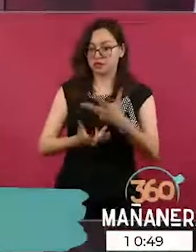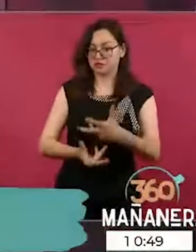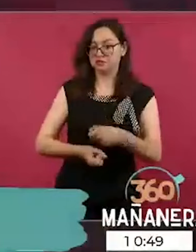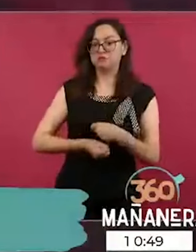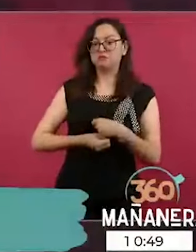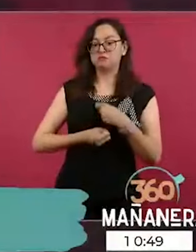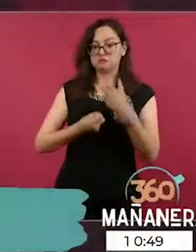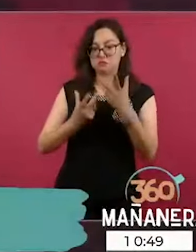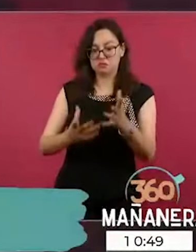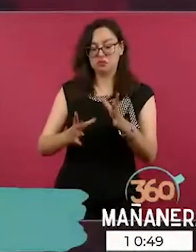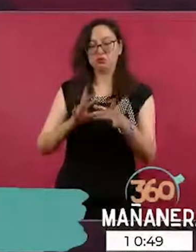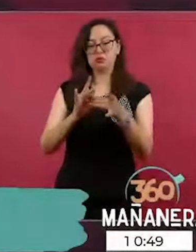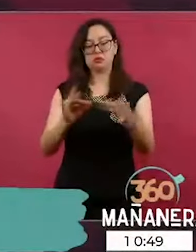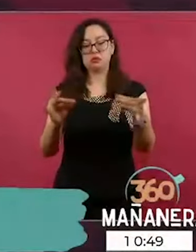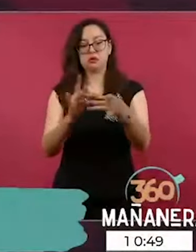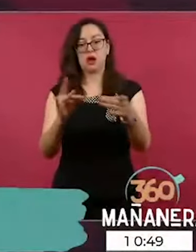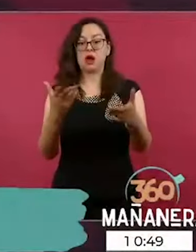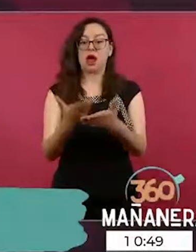Felipe